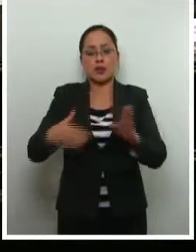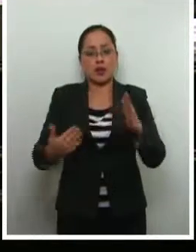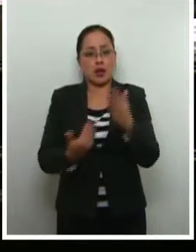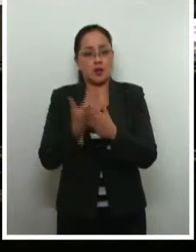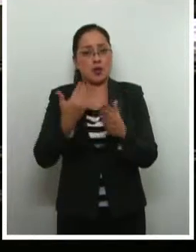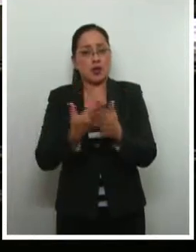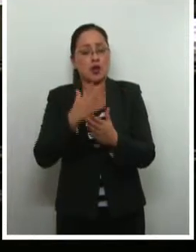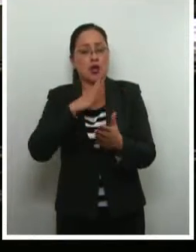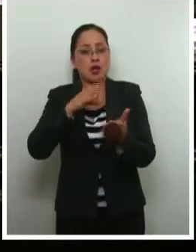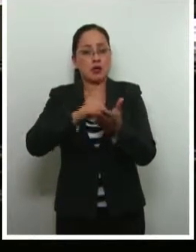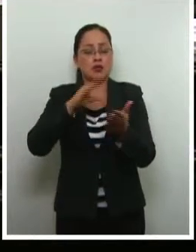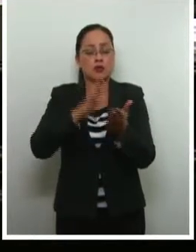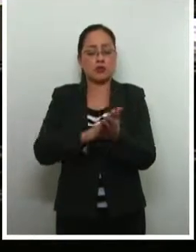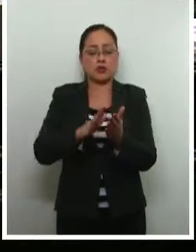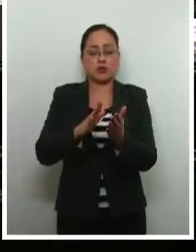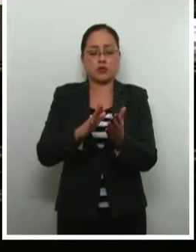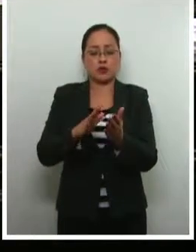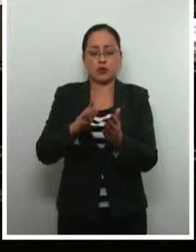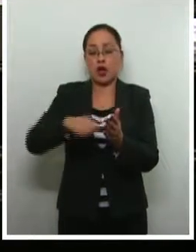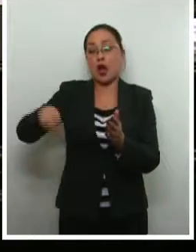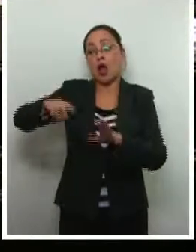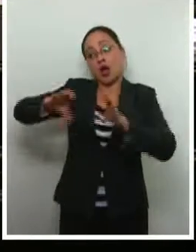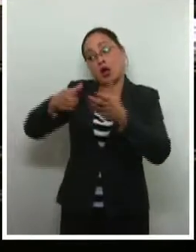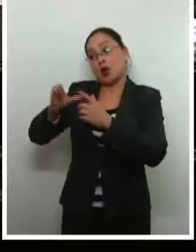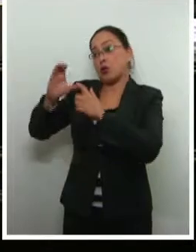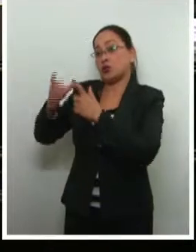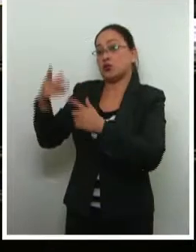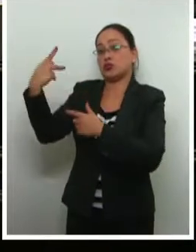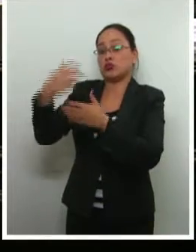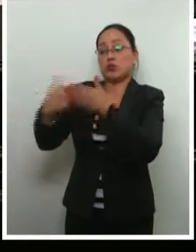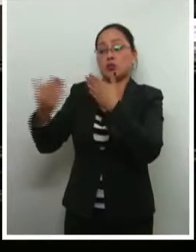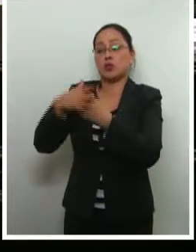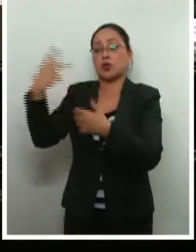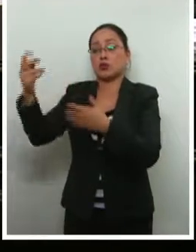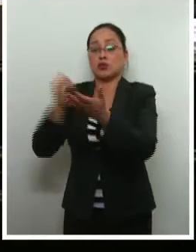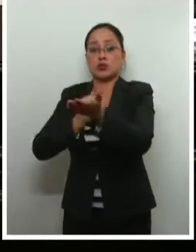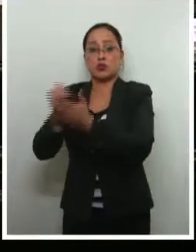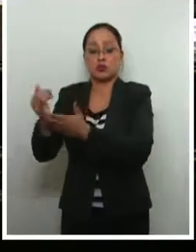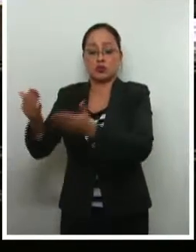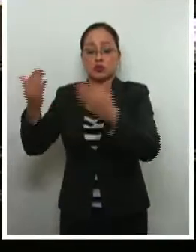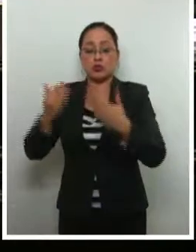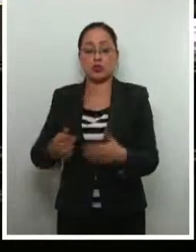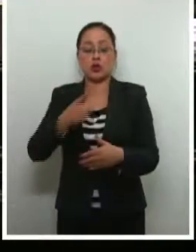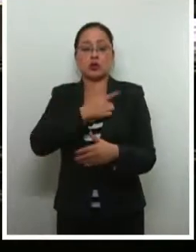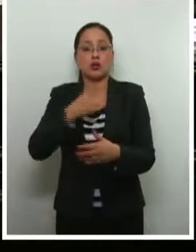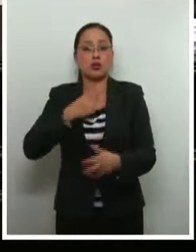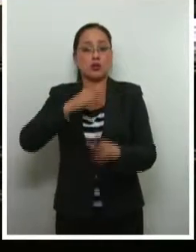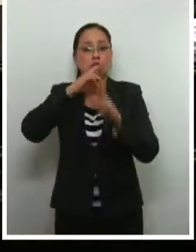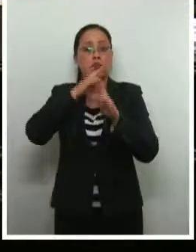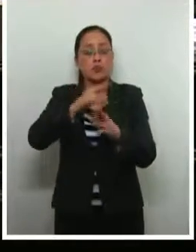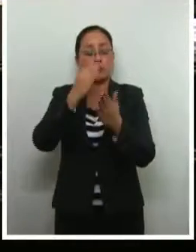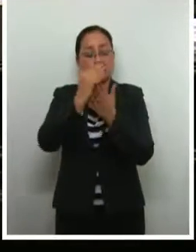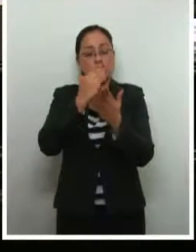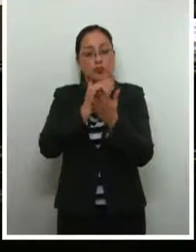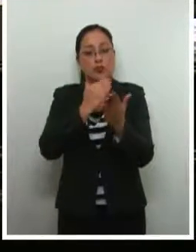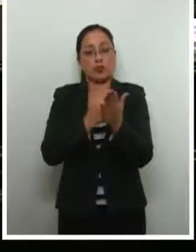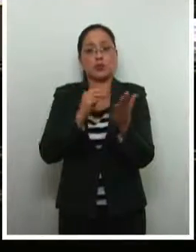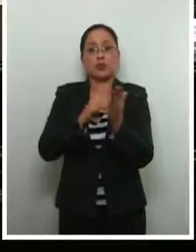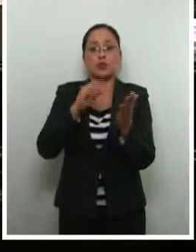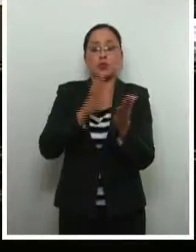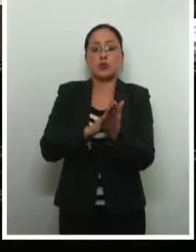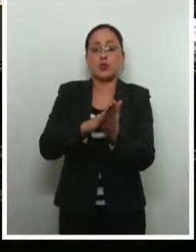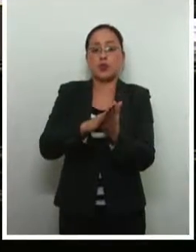mañana a la comisión, eso lo resuelve la comisión, tendrá que resolver la comisión el horario